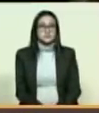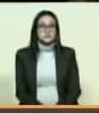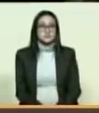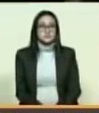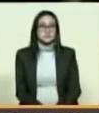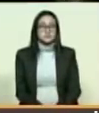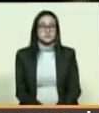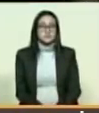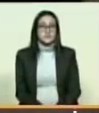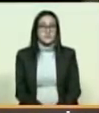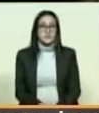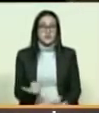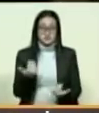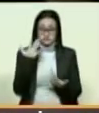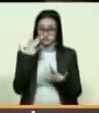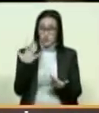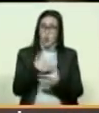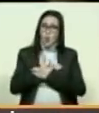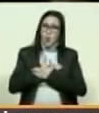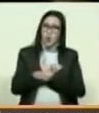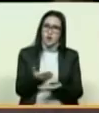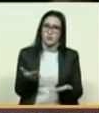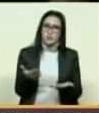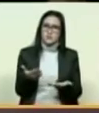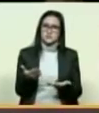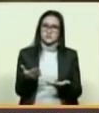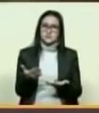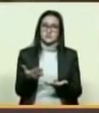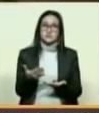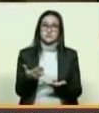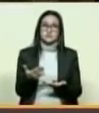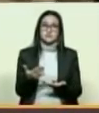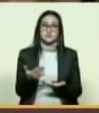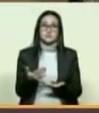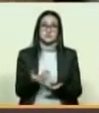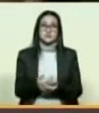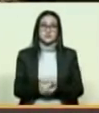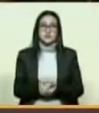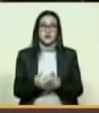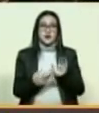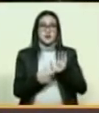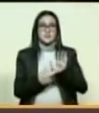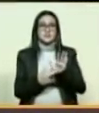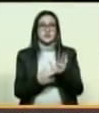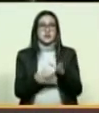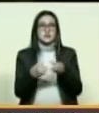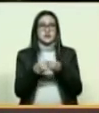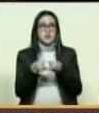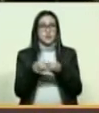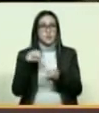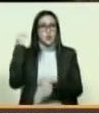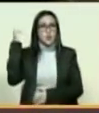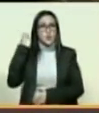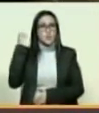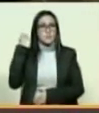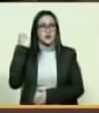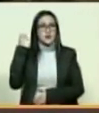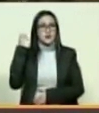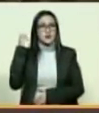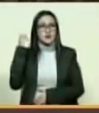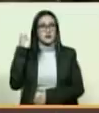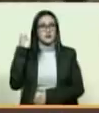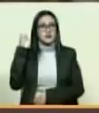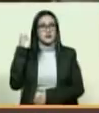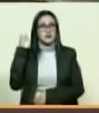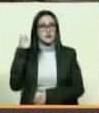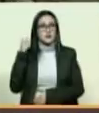la gran colaboración que tuvo para el diálogo, así lo dijeron de manera cínica los representantes de la Unión Europea, estando como estábamos y